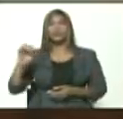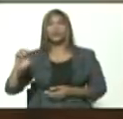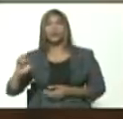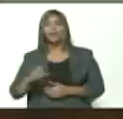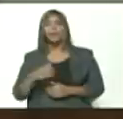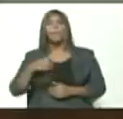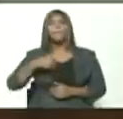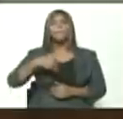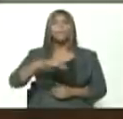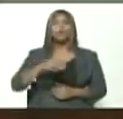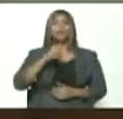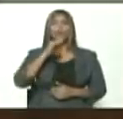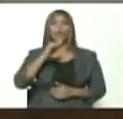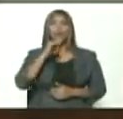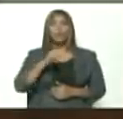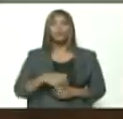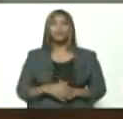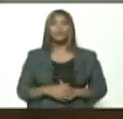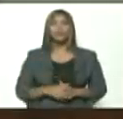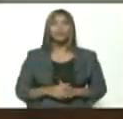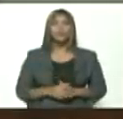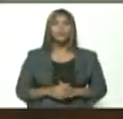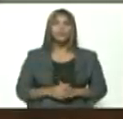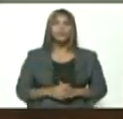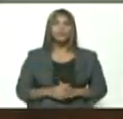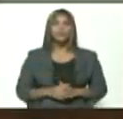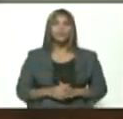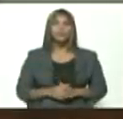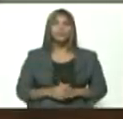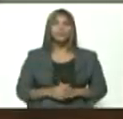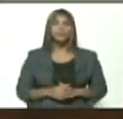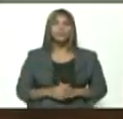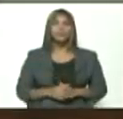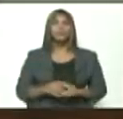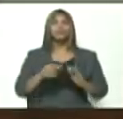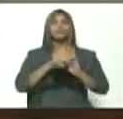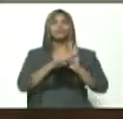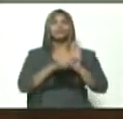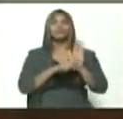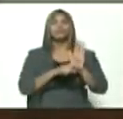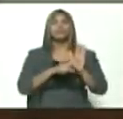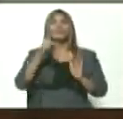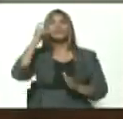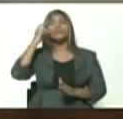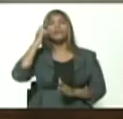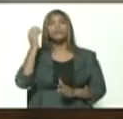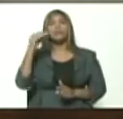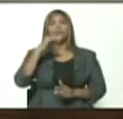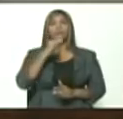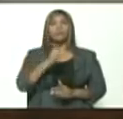próximas emisiones o cuando se pronuncie las autoridades del CNE estaremos anunciando más información.